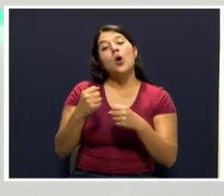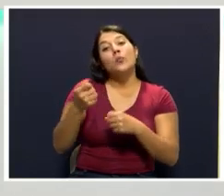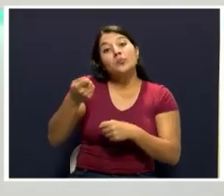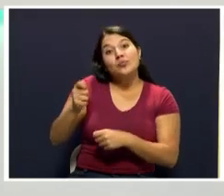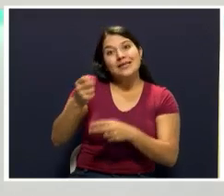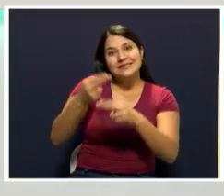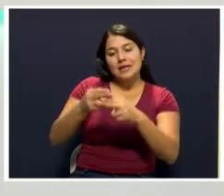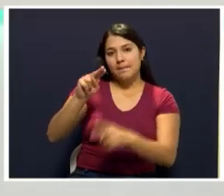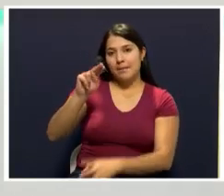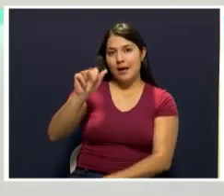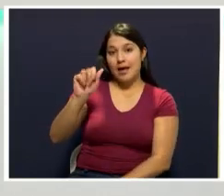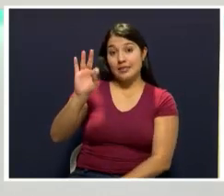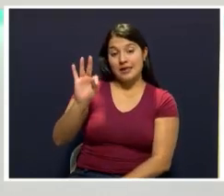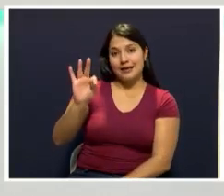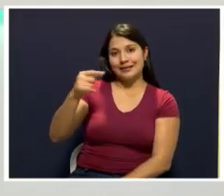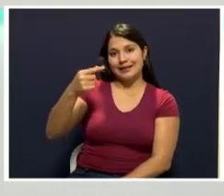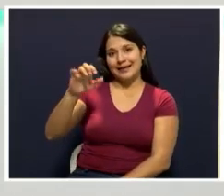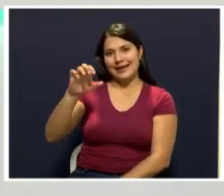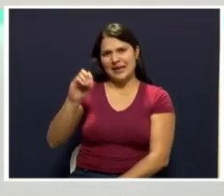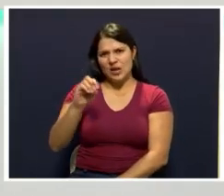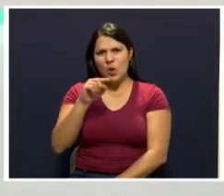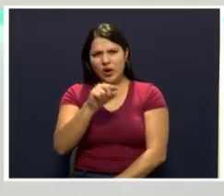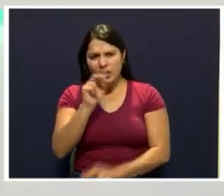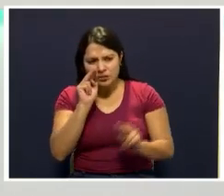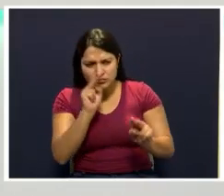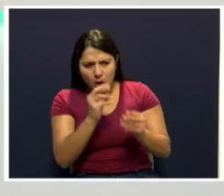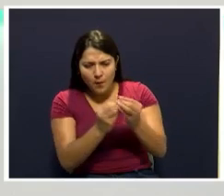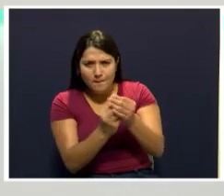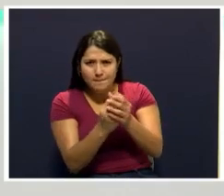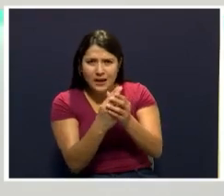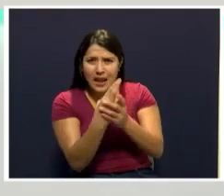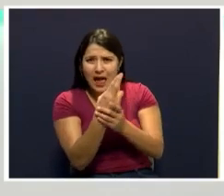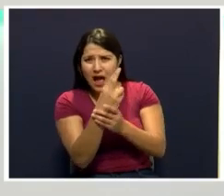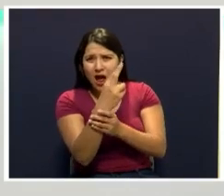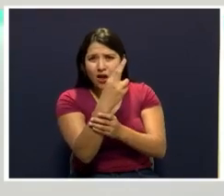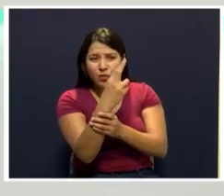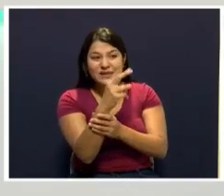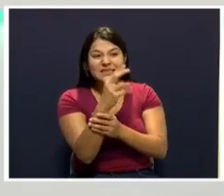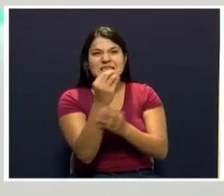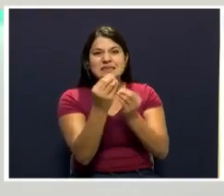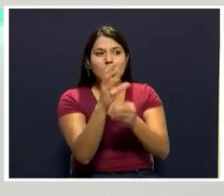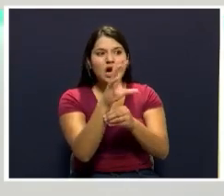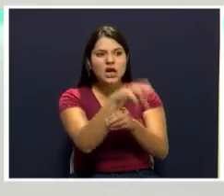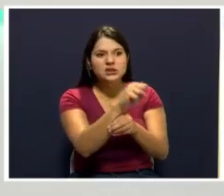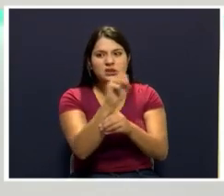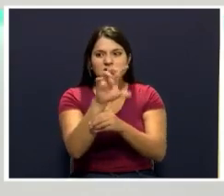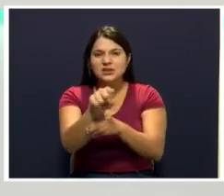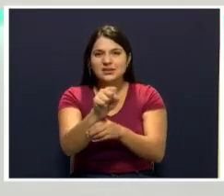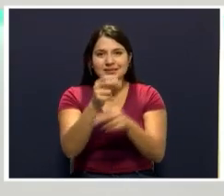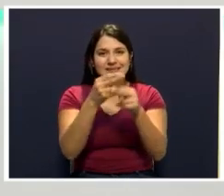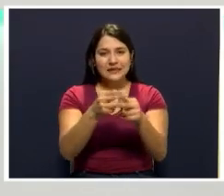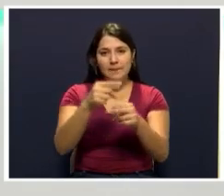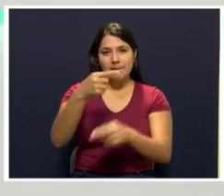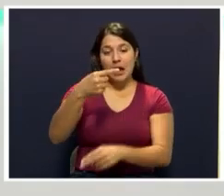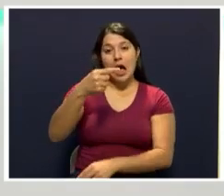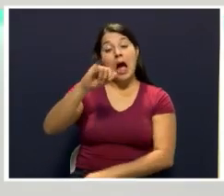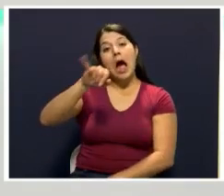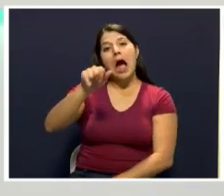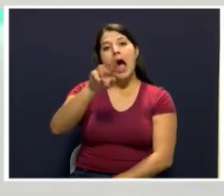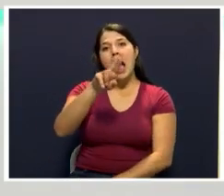se trata de cómo la planta carnívora jarro sorprende a los científicos, pues contrario a lo que se creía,